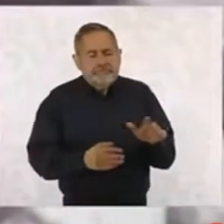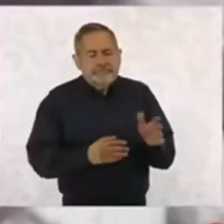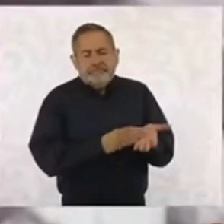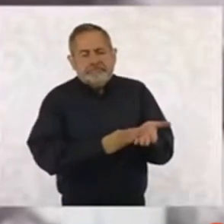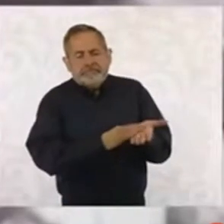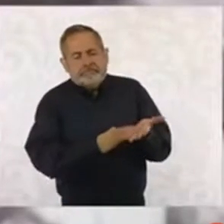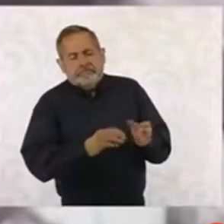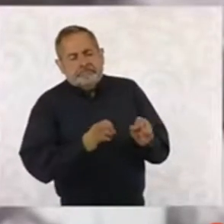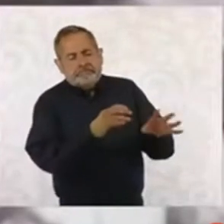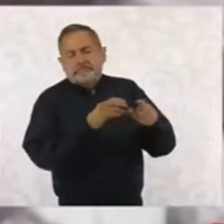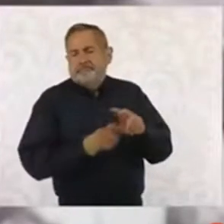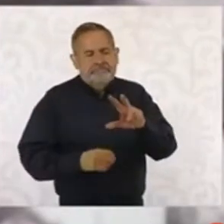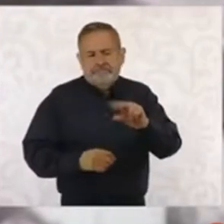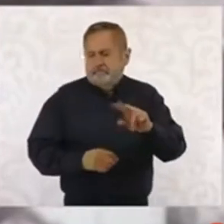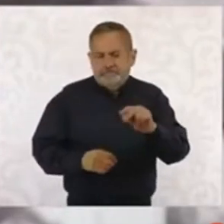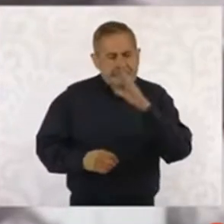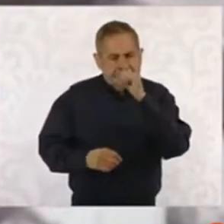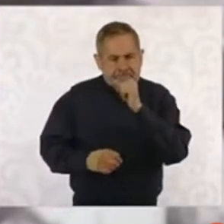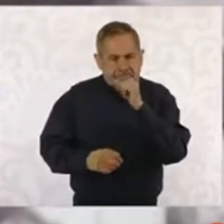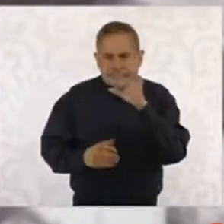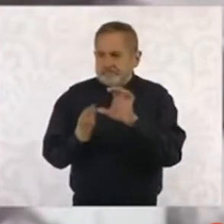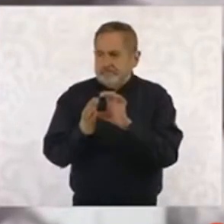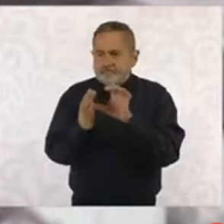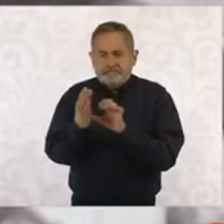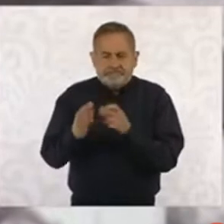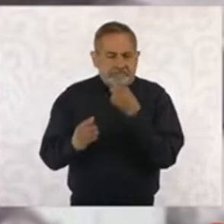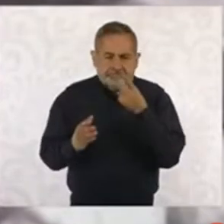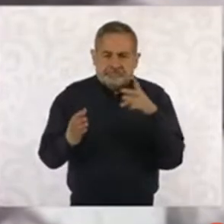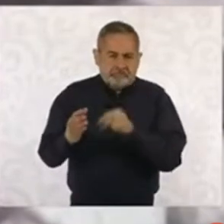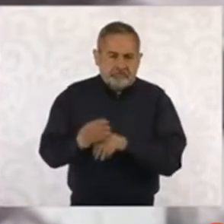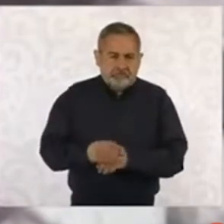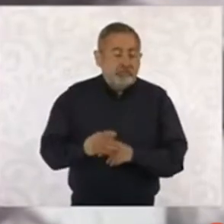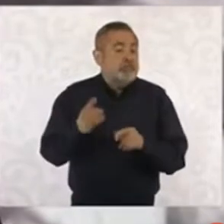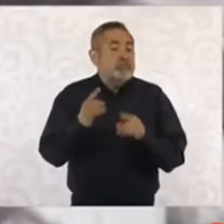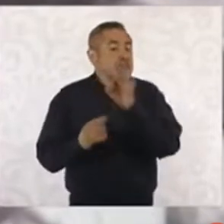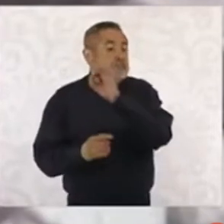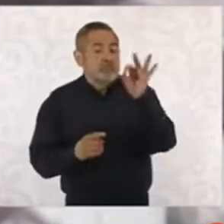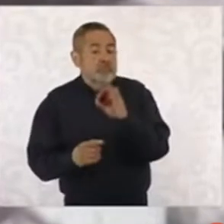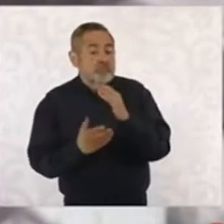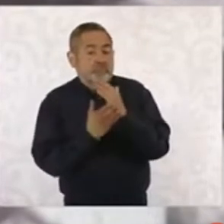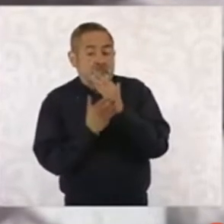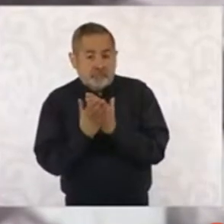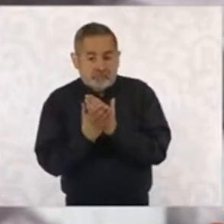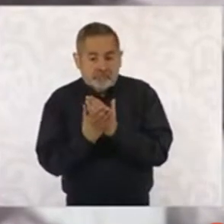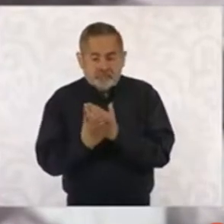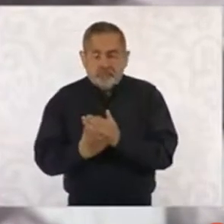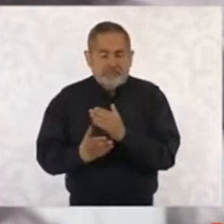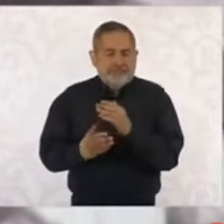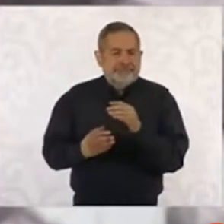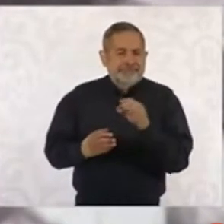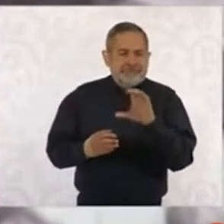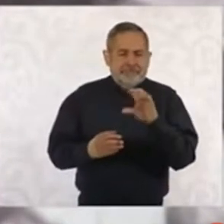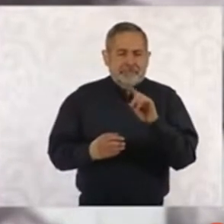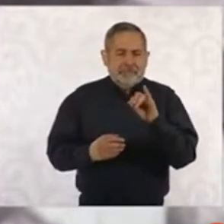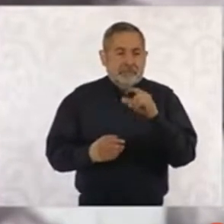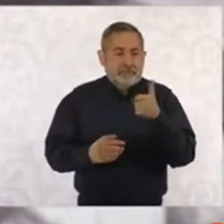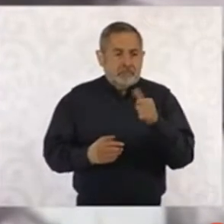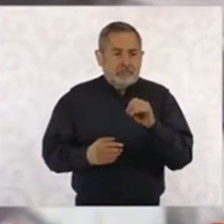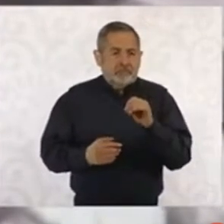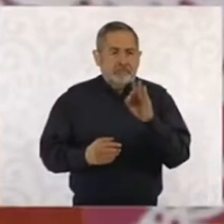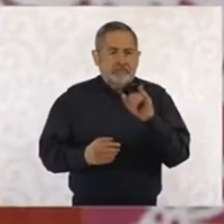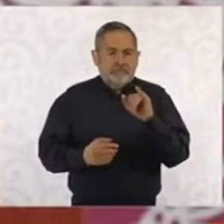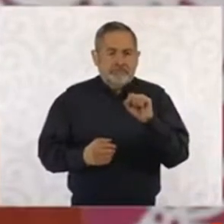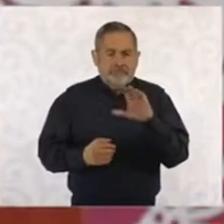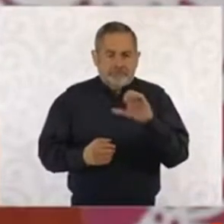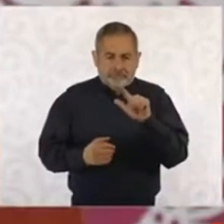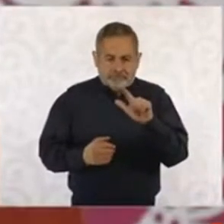Solamente pueden darse beneficios de descuentos según el Código Fiscal, según la ley de la materia.